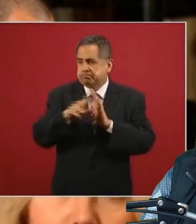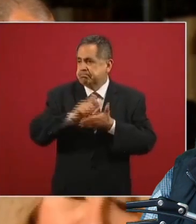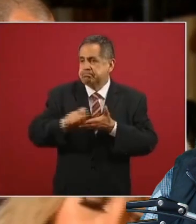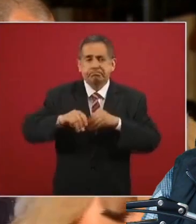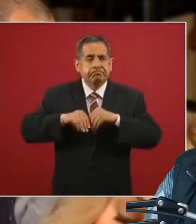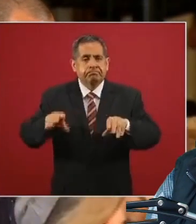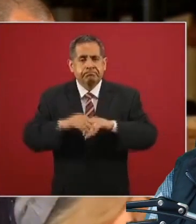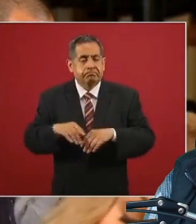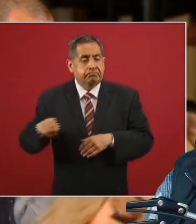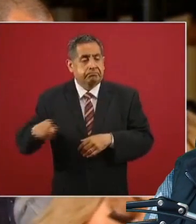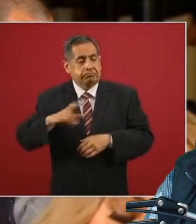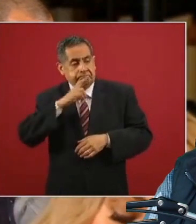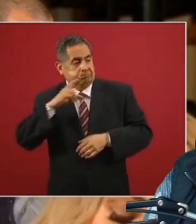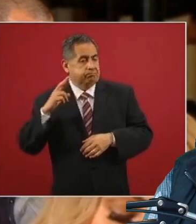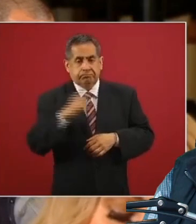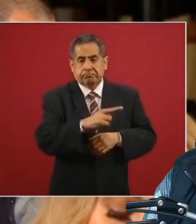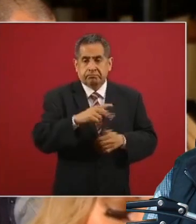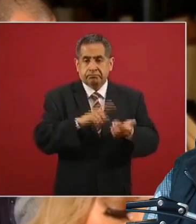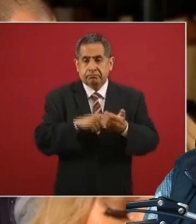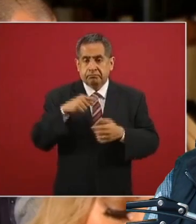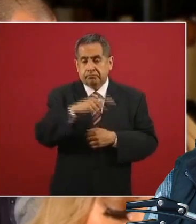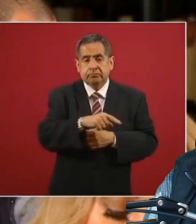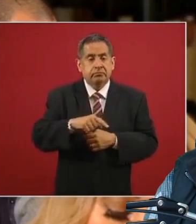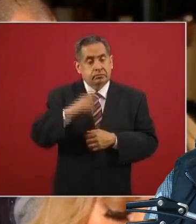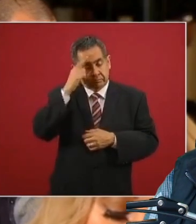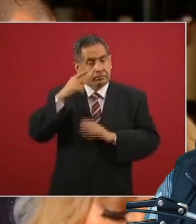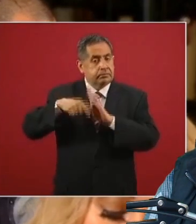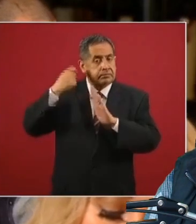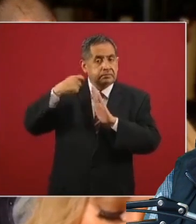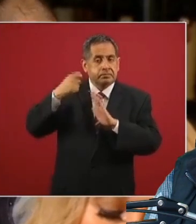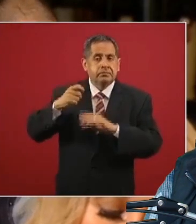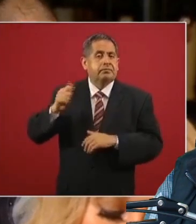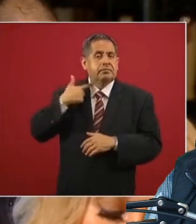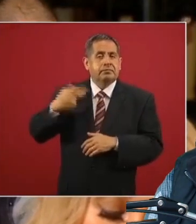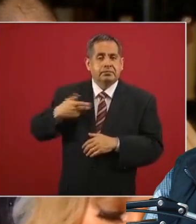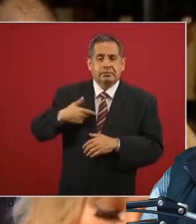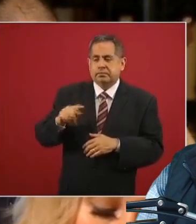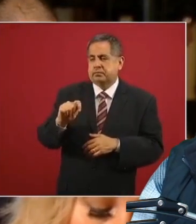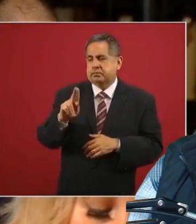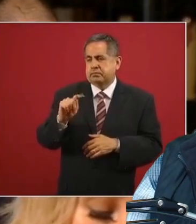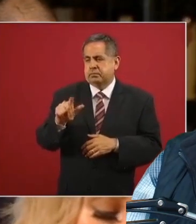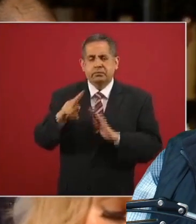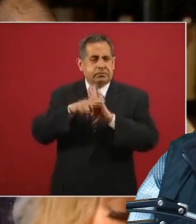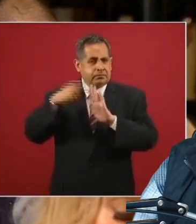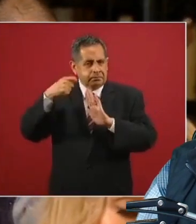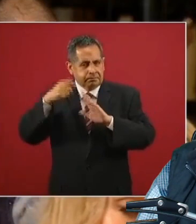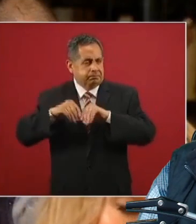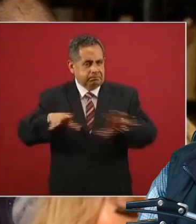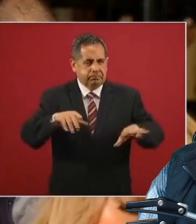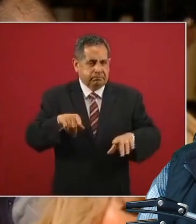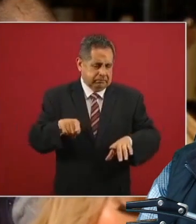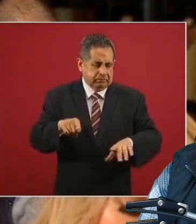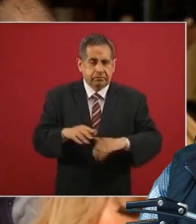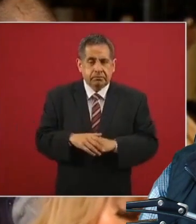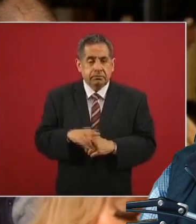pues le responde con un video de la tuta, donde ya no es nuevo, donde señala que